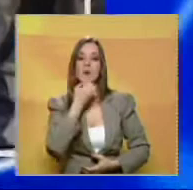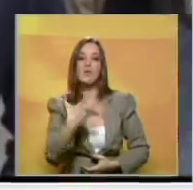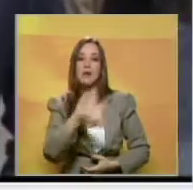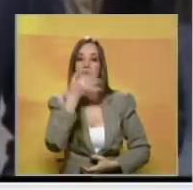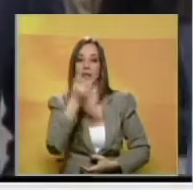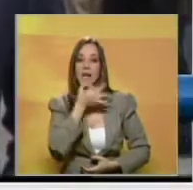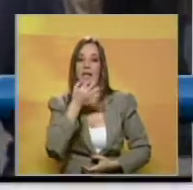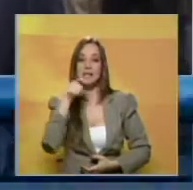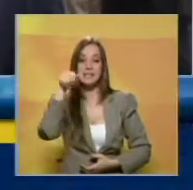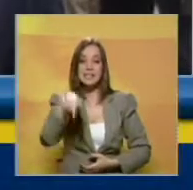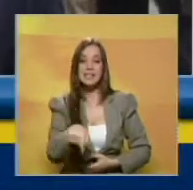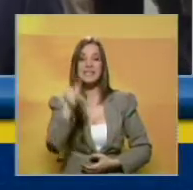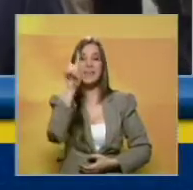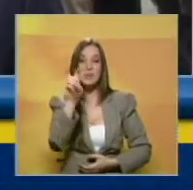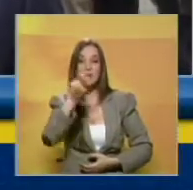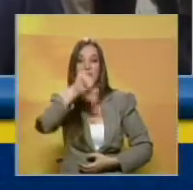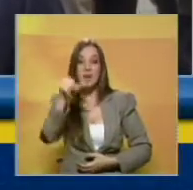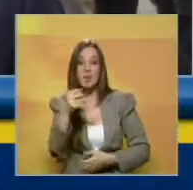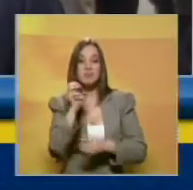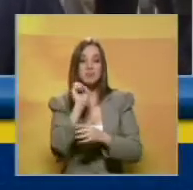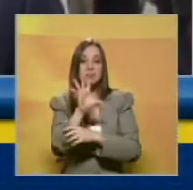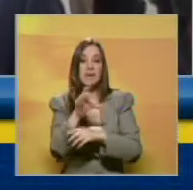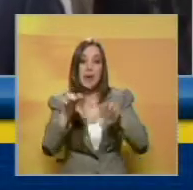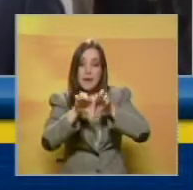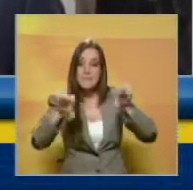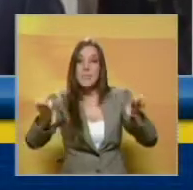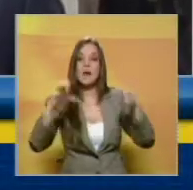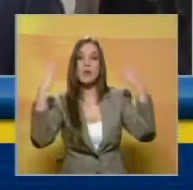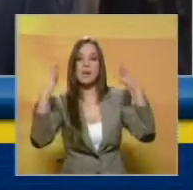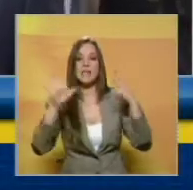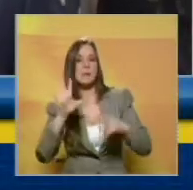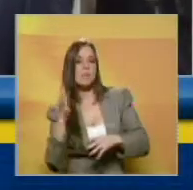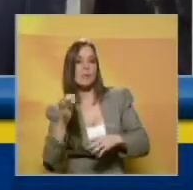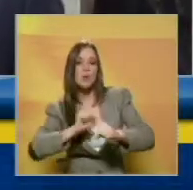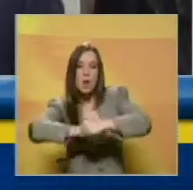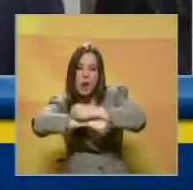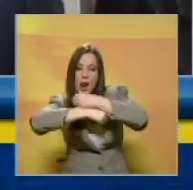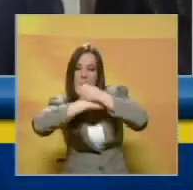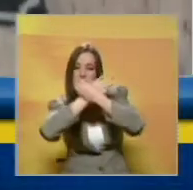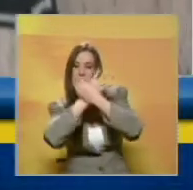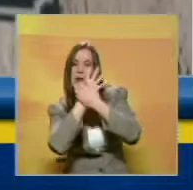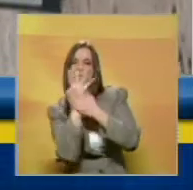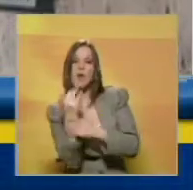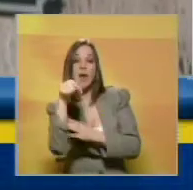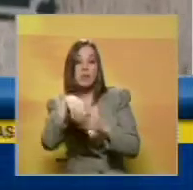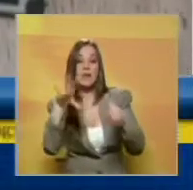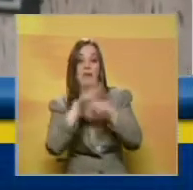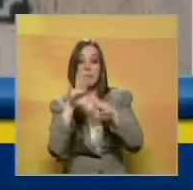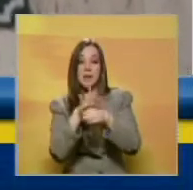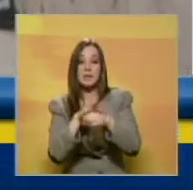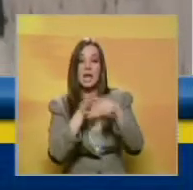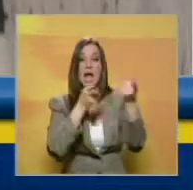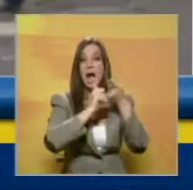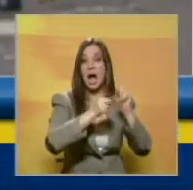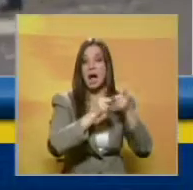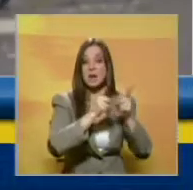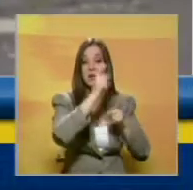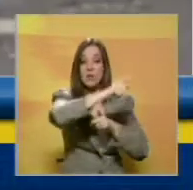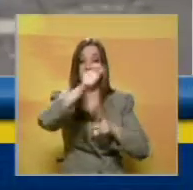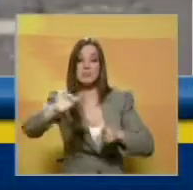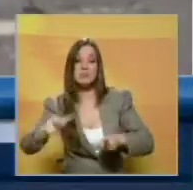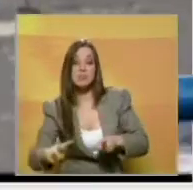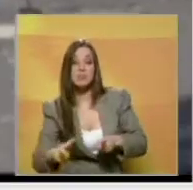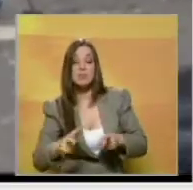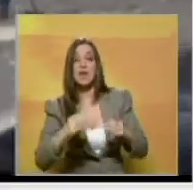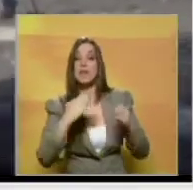nueva jornada de disturbios registrados en la urbanización Los Palos Grandes se prolongó por lo menos hasta la madrugada de este martes. Para algunos vecinos, la acción de la fuerza